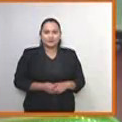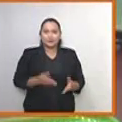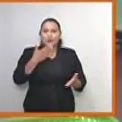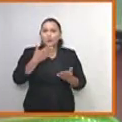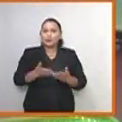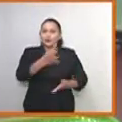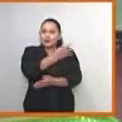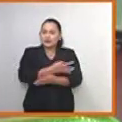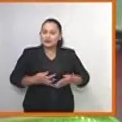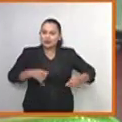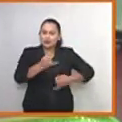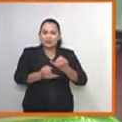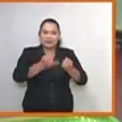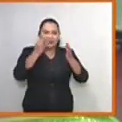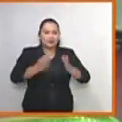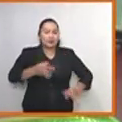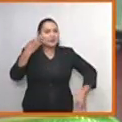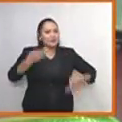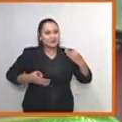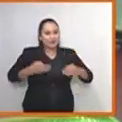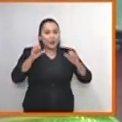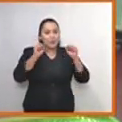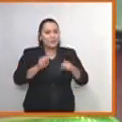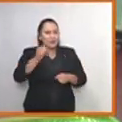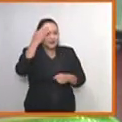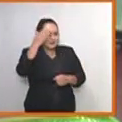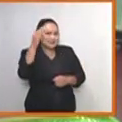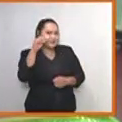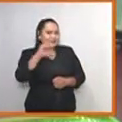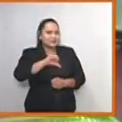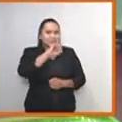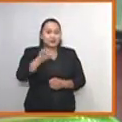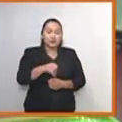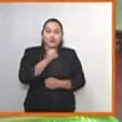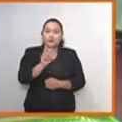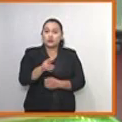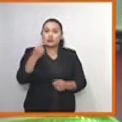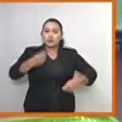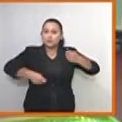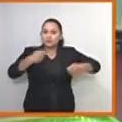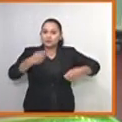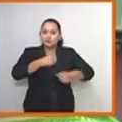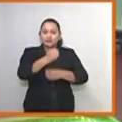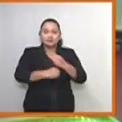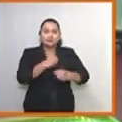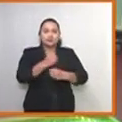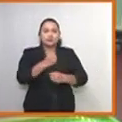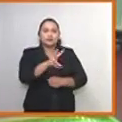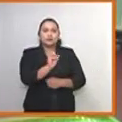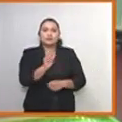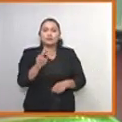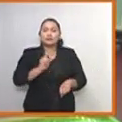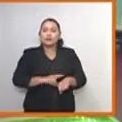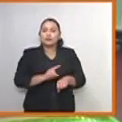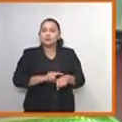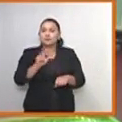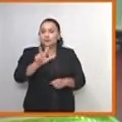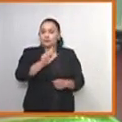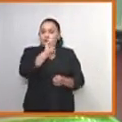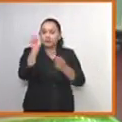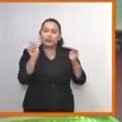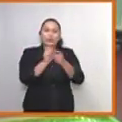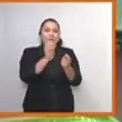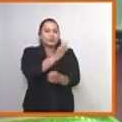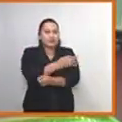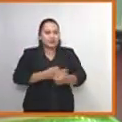Muy buenas tardes, queridos jugadores. Qué alegría me da poder saludarlos hoy jueves 2 de septiembre del año 2021. Ya son las 3 en punto de la